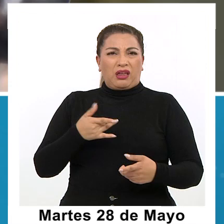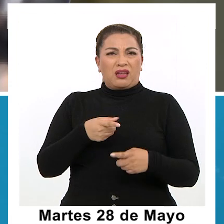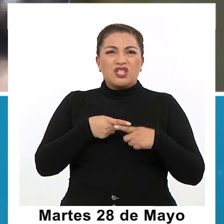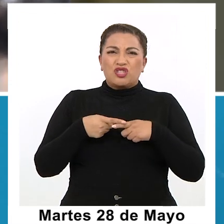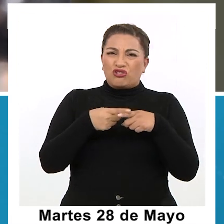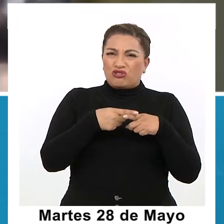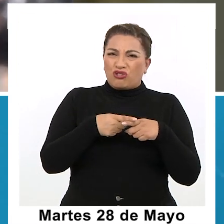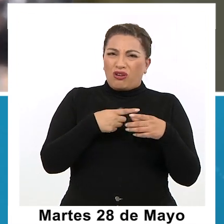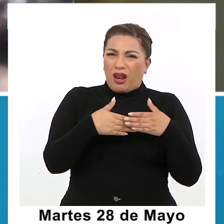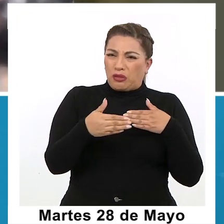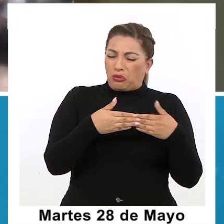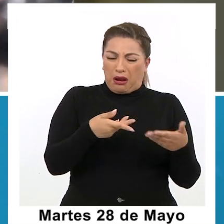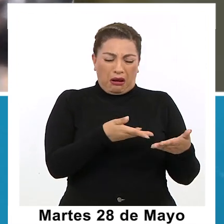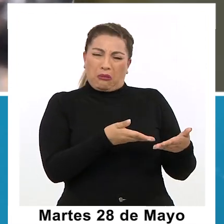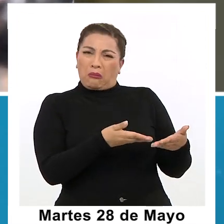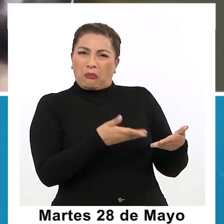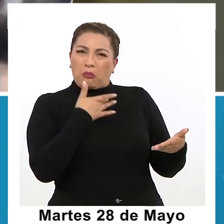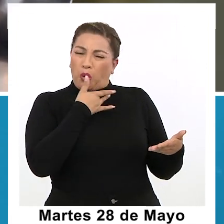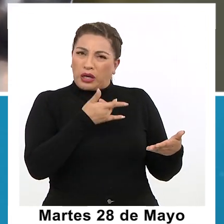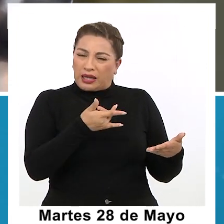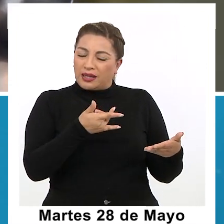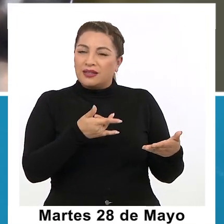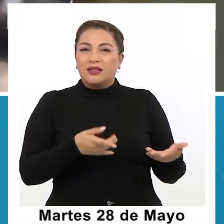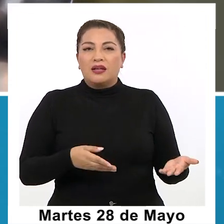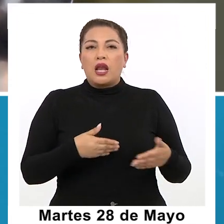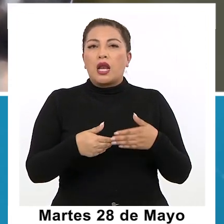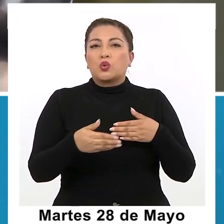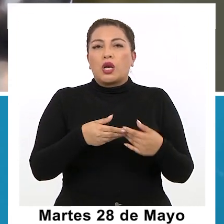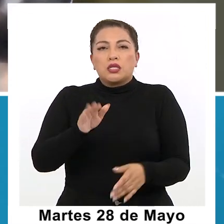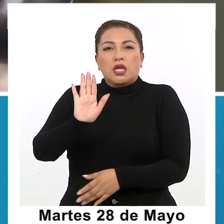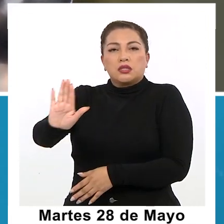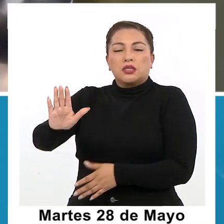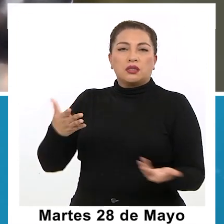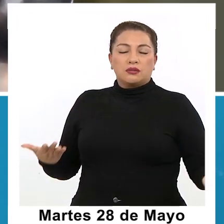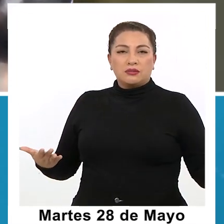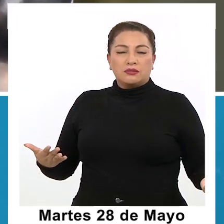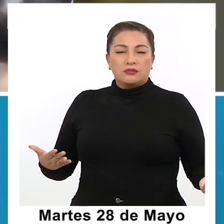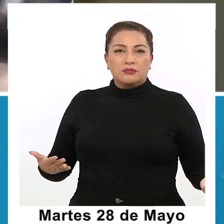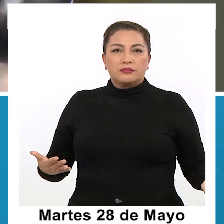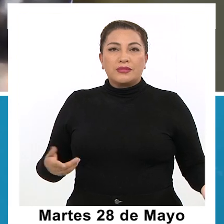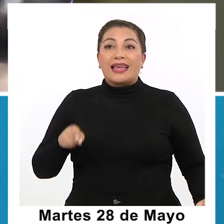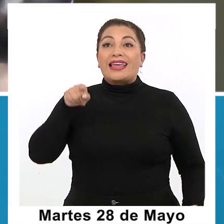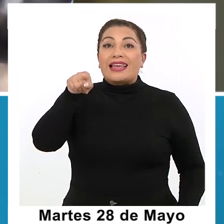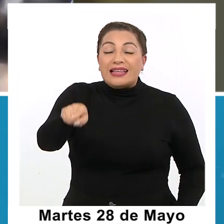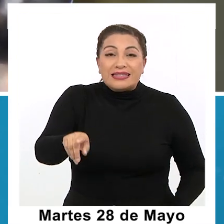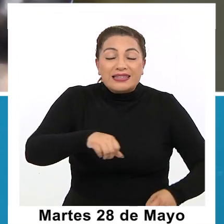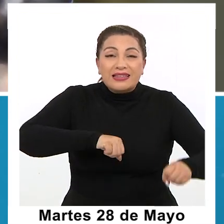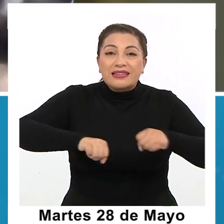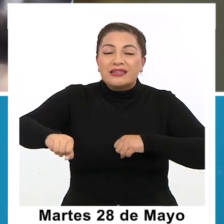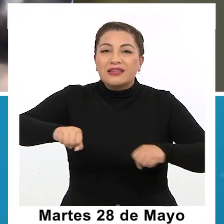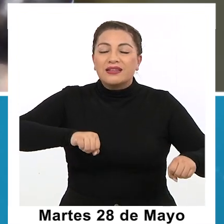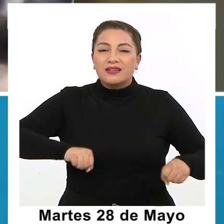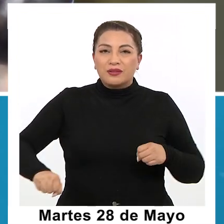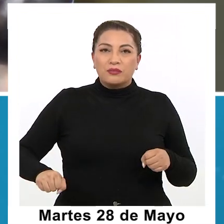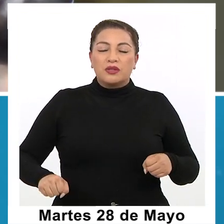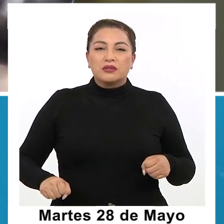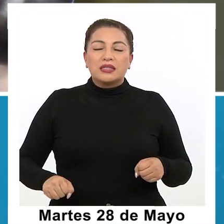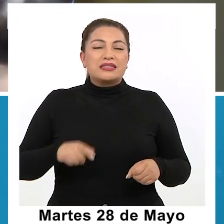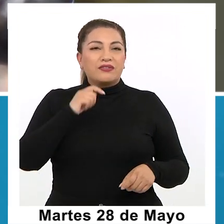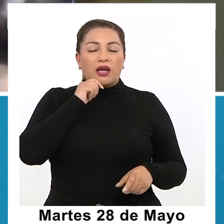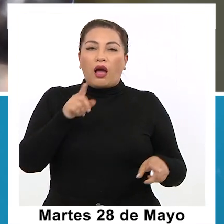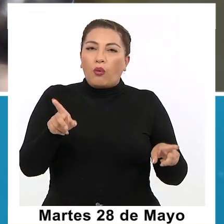natural? ¿Sí? ¿Qué le vamos a hacer ante un terremoto? La naturaleza es así, un 9,5. Pero ese terremoto no habría impactado